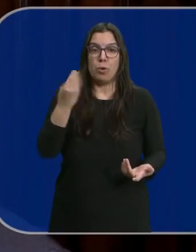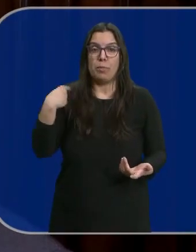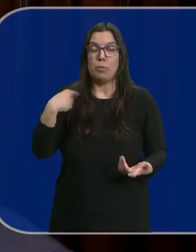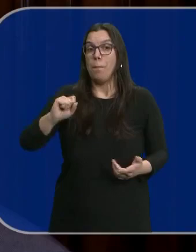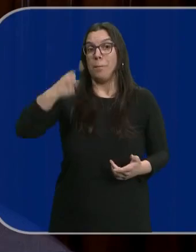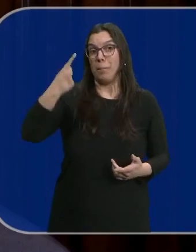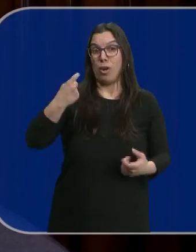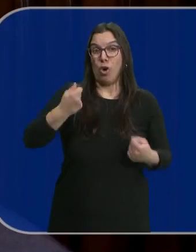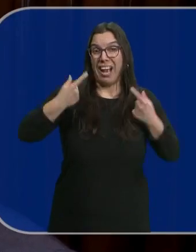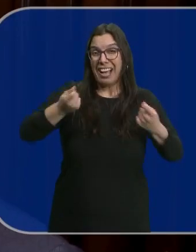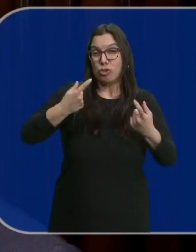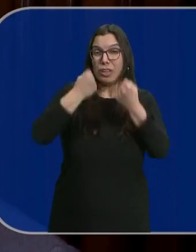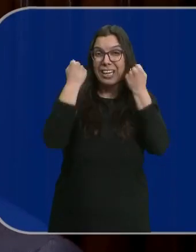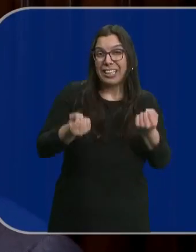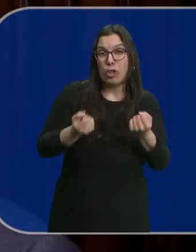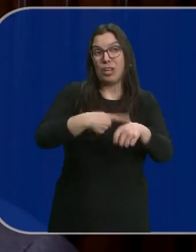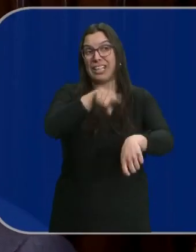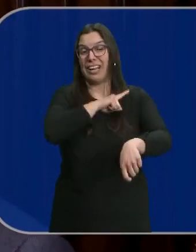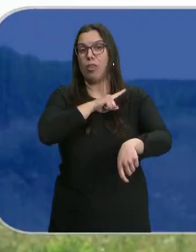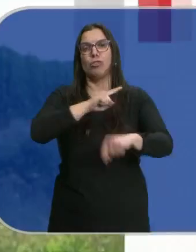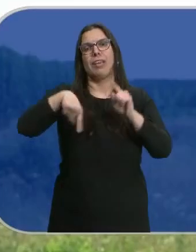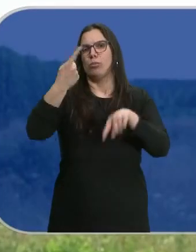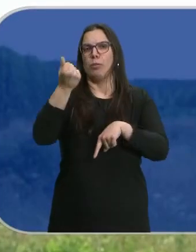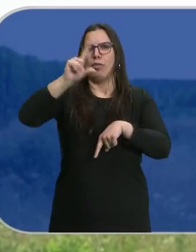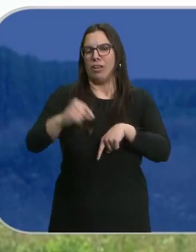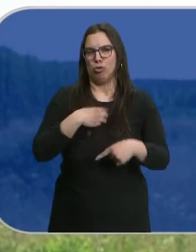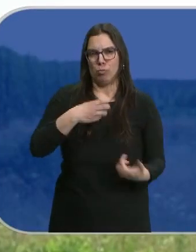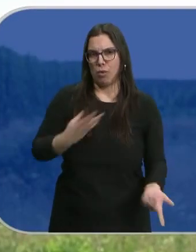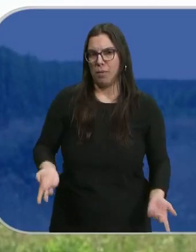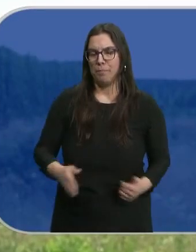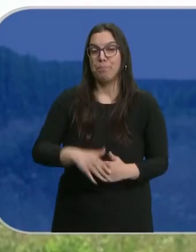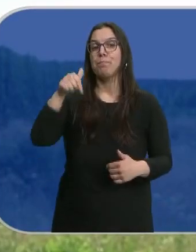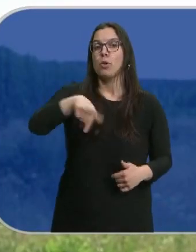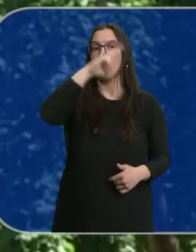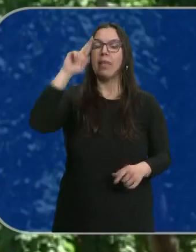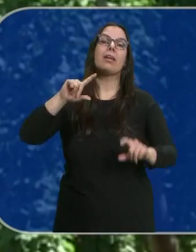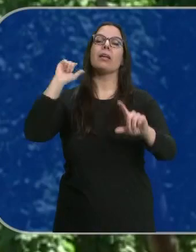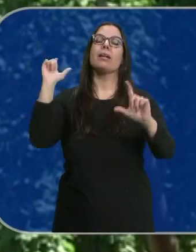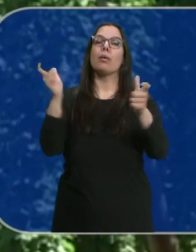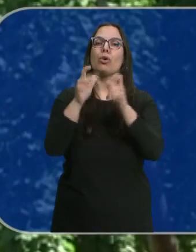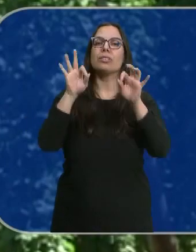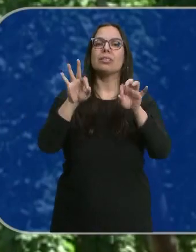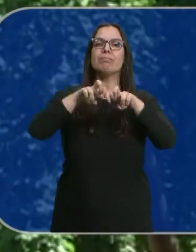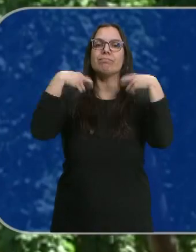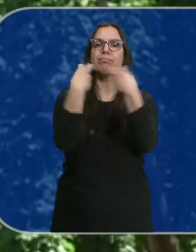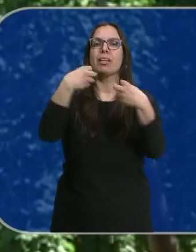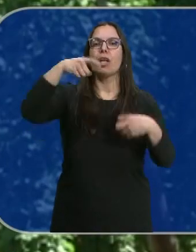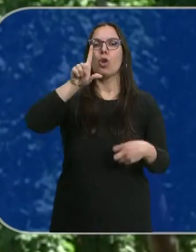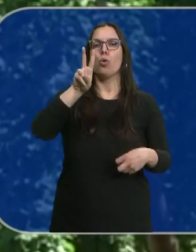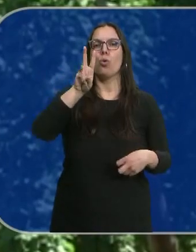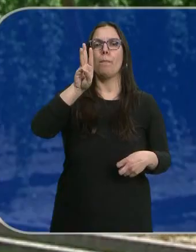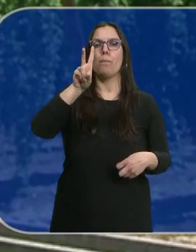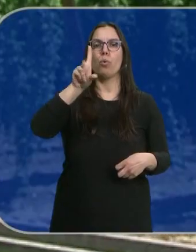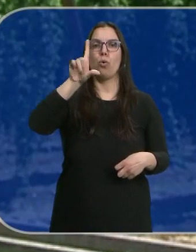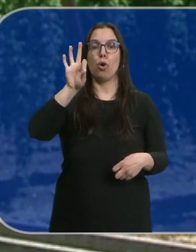coste energético excesivamente elevado. En Madrid se ha reunido esta mañana la mesa del lúpulo, cuya producción acapara casi en